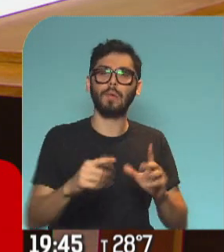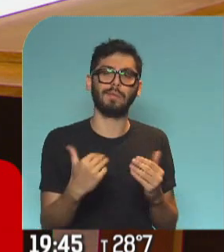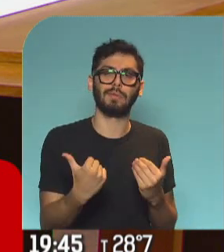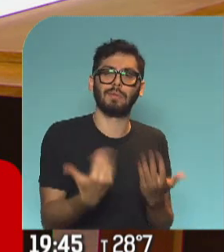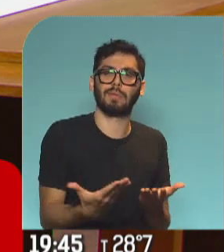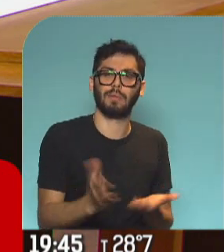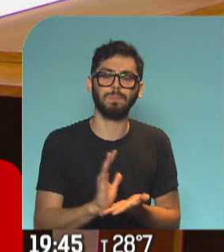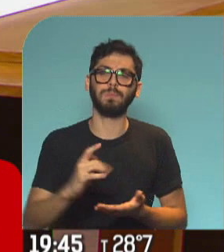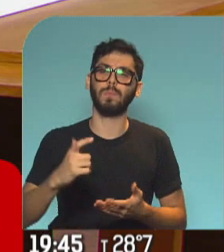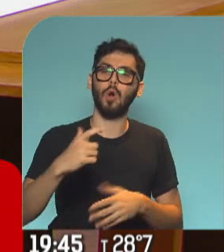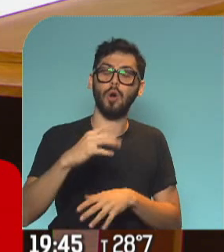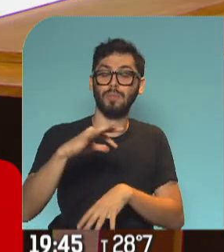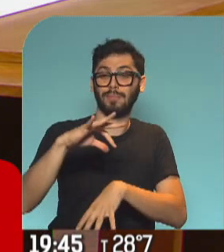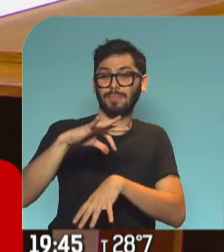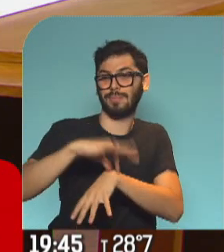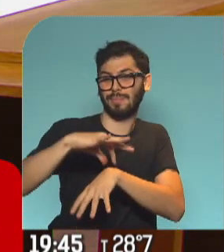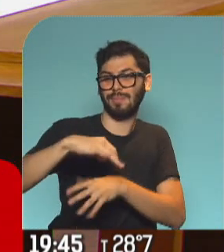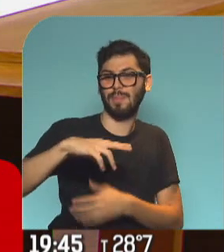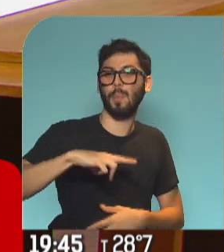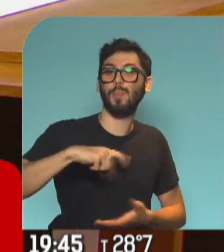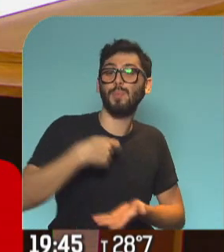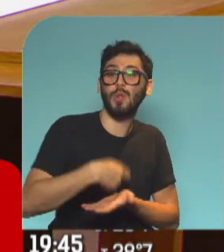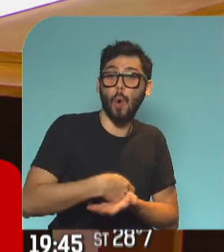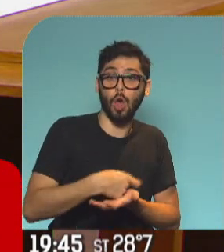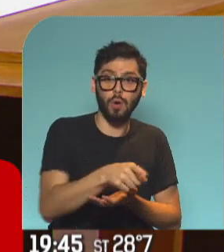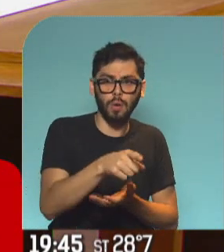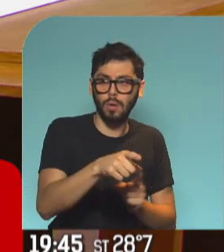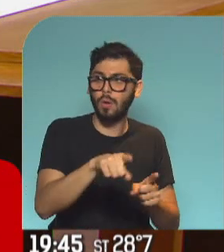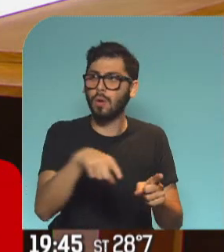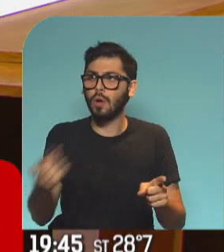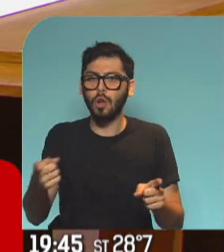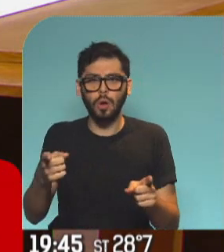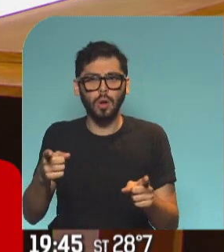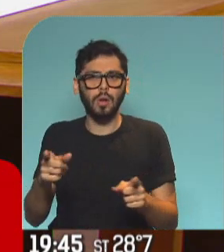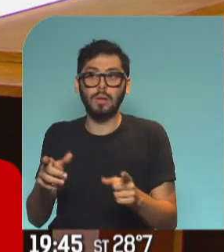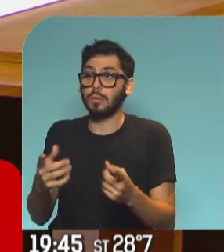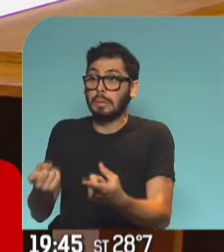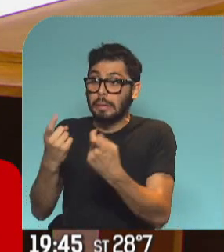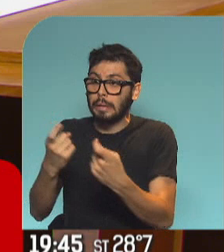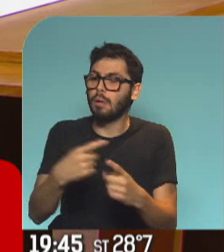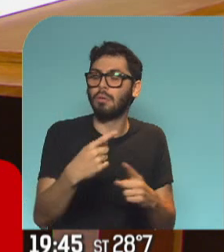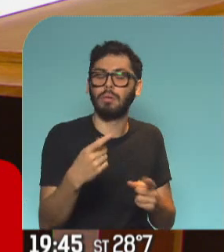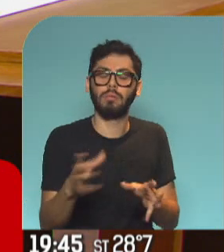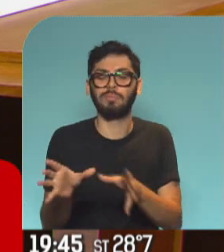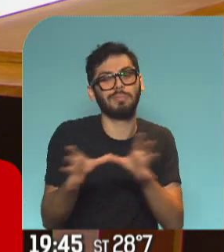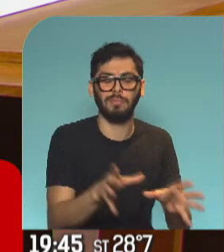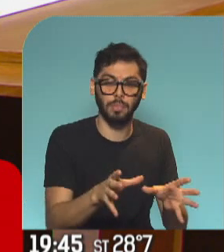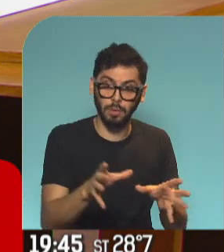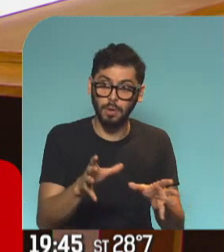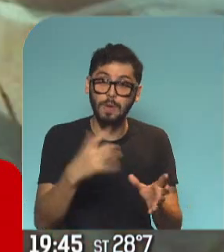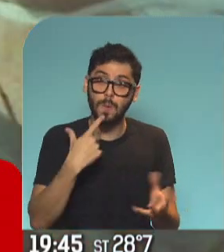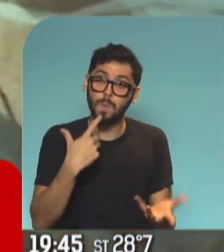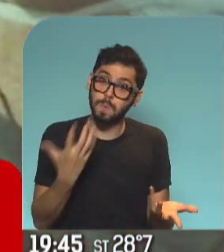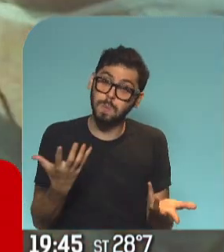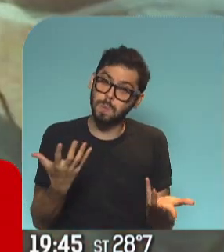obra social o con prepaga por sobre otro grupo quizás más vulnerable. En la denuncia que presentó la abogada Natalia Salvo, a